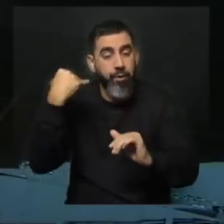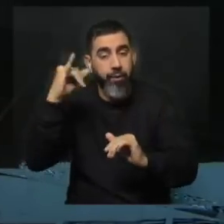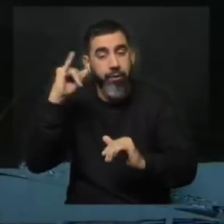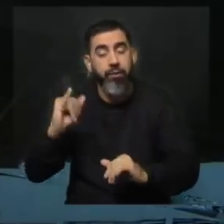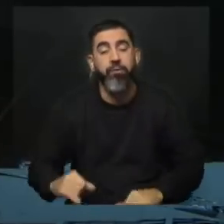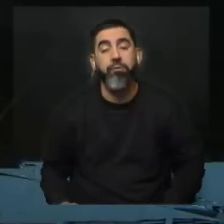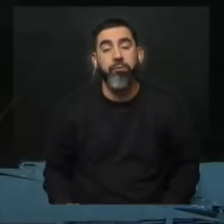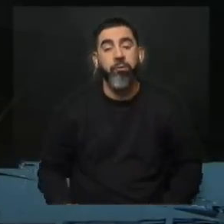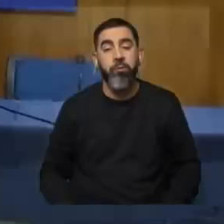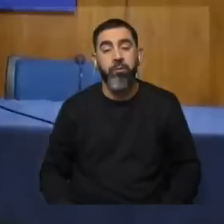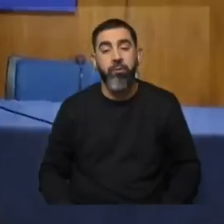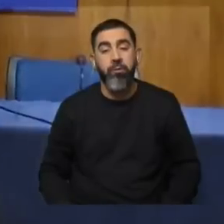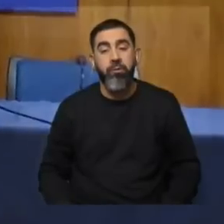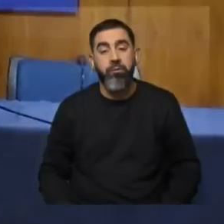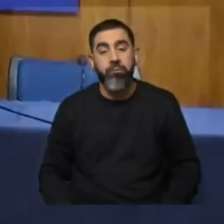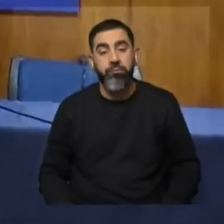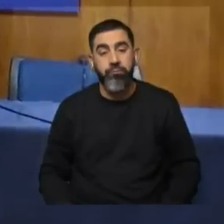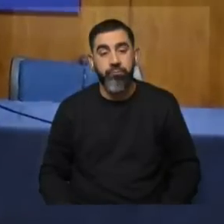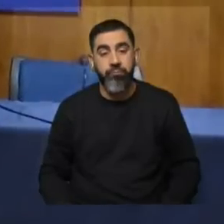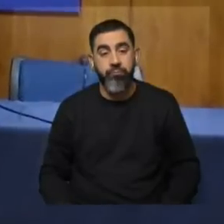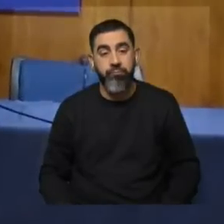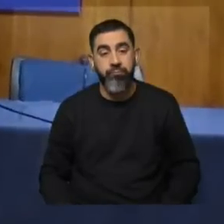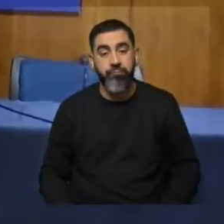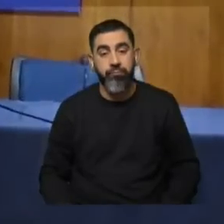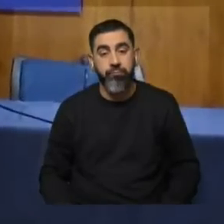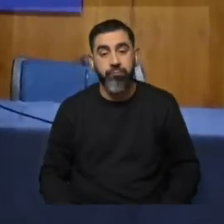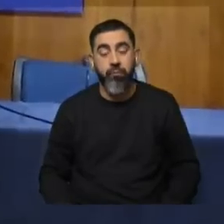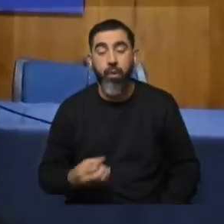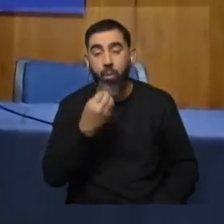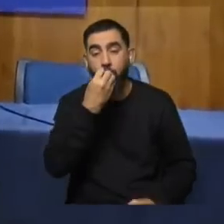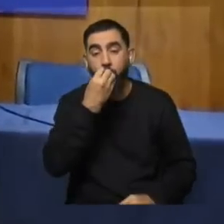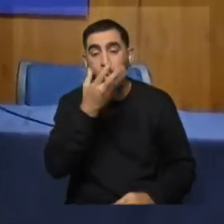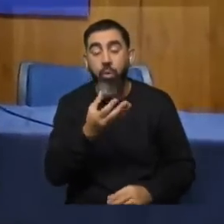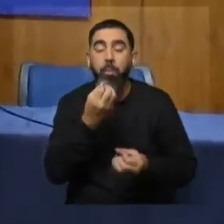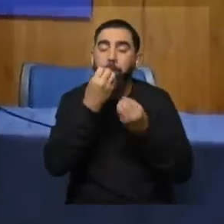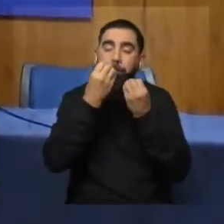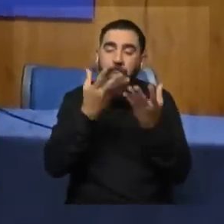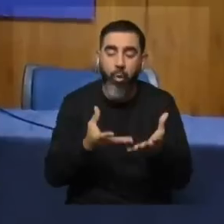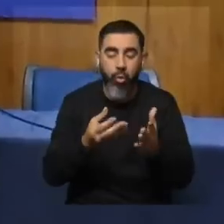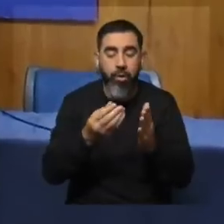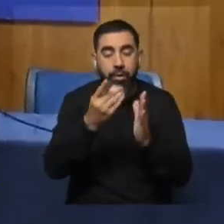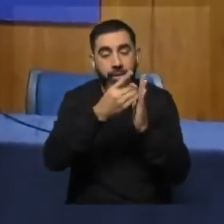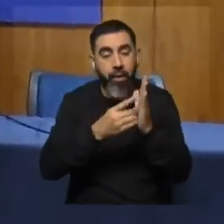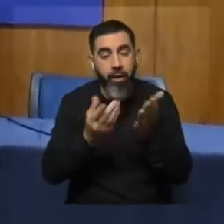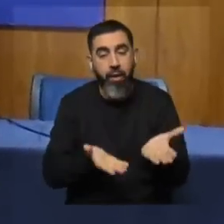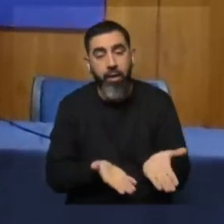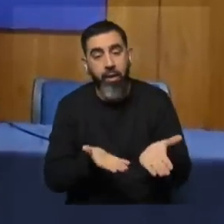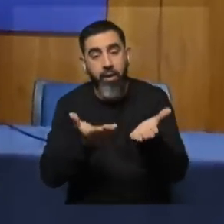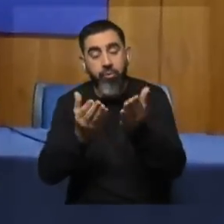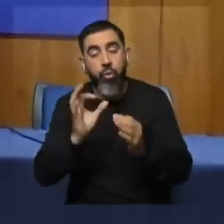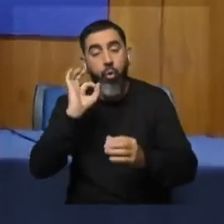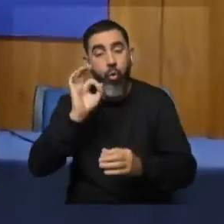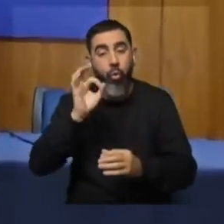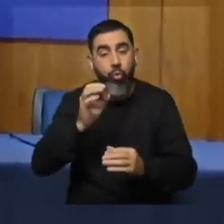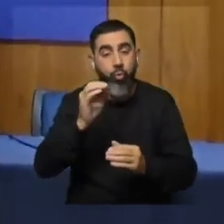interés venimos de muy buenos datos o mejores datos de inflación en los últimos meses de octubre